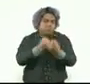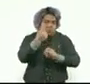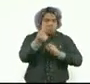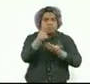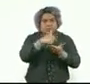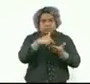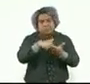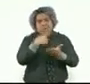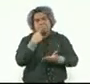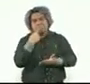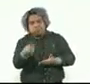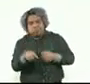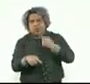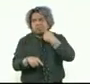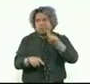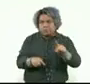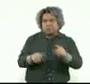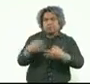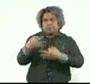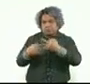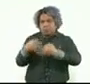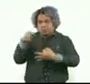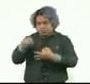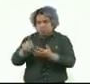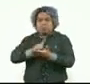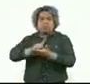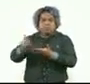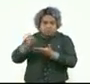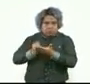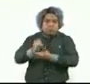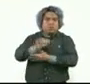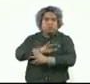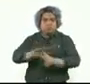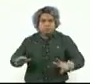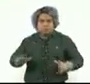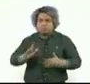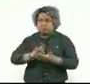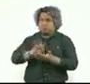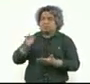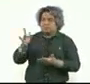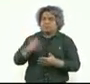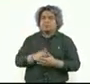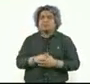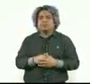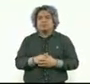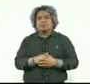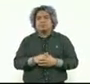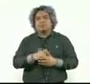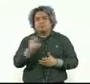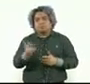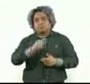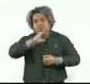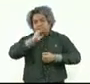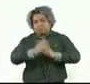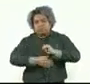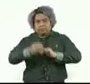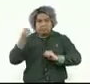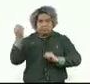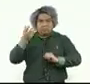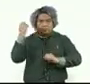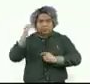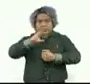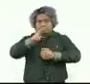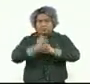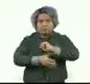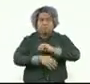va, por parte de la Fiscalía, se va a actuar. Gracias, es todo. Buen día. Gracias. Concluimos conferencia de prensa. Gracias, buenos